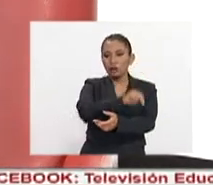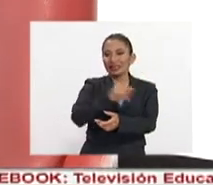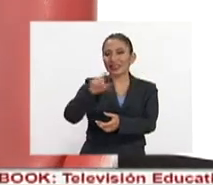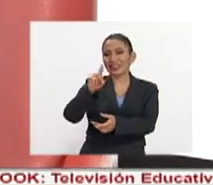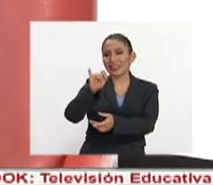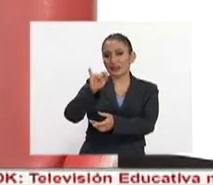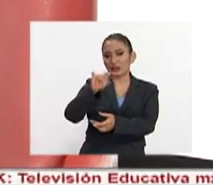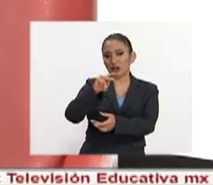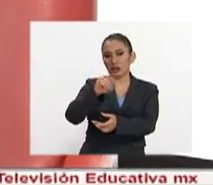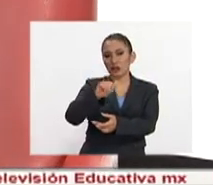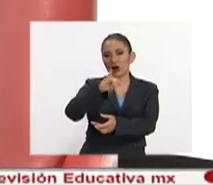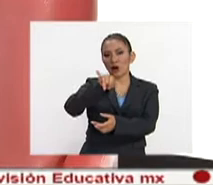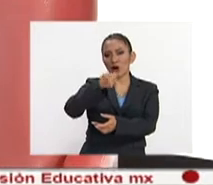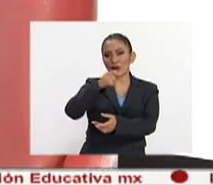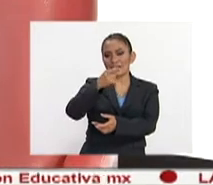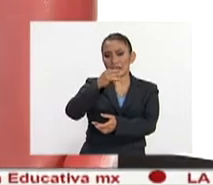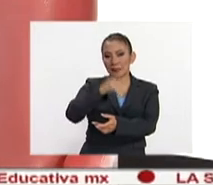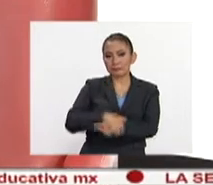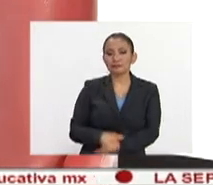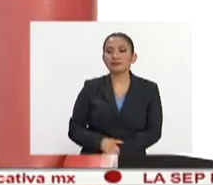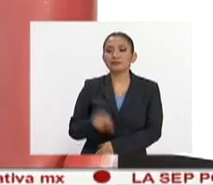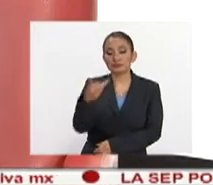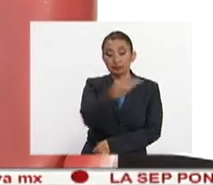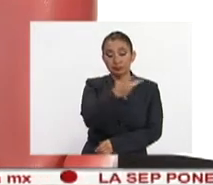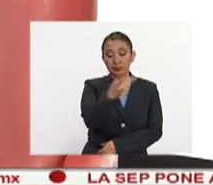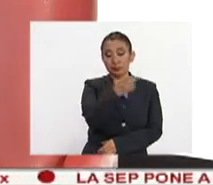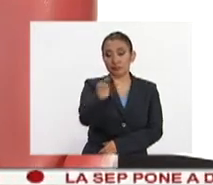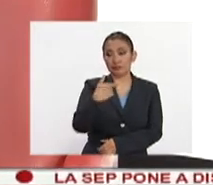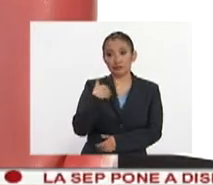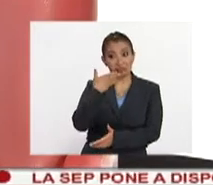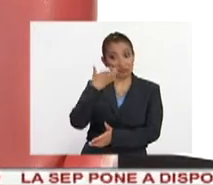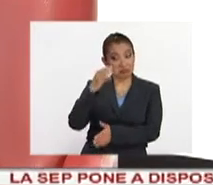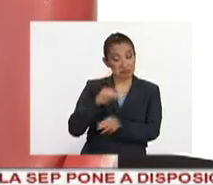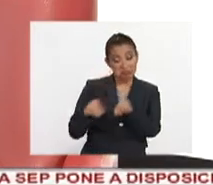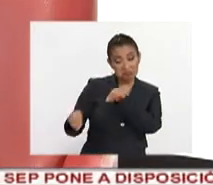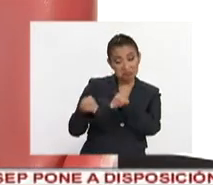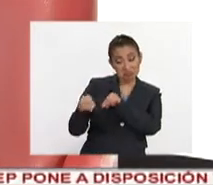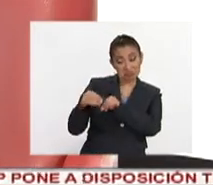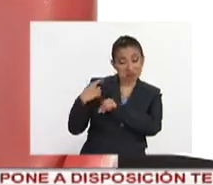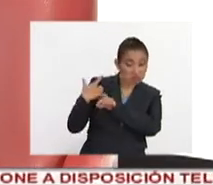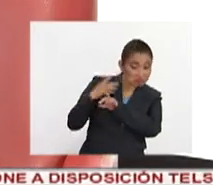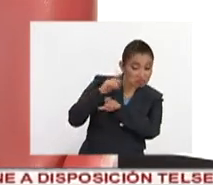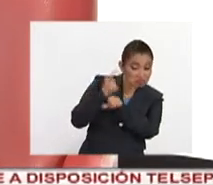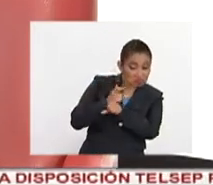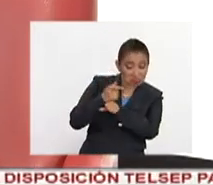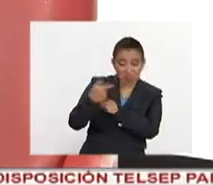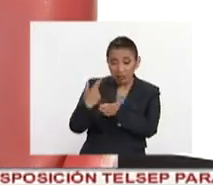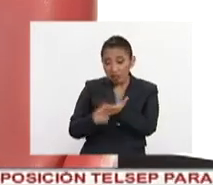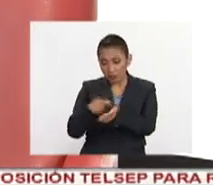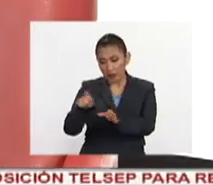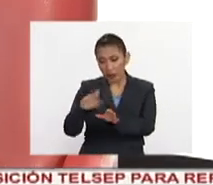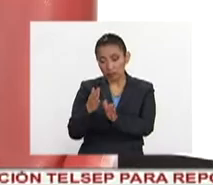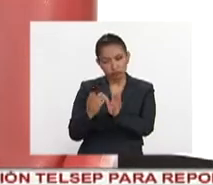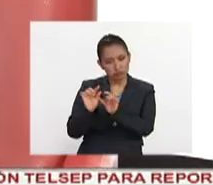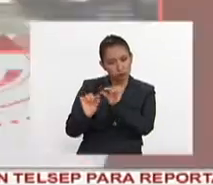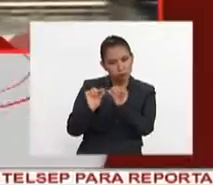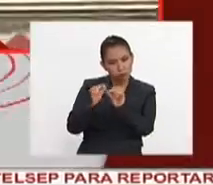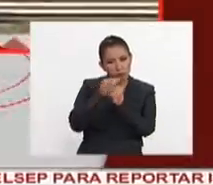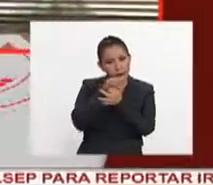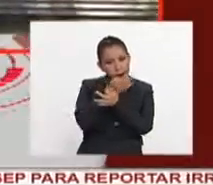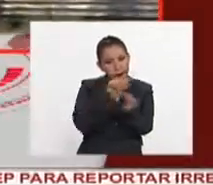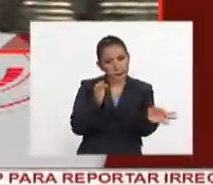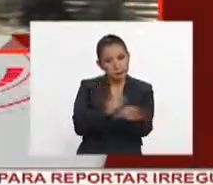David Perdue de Georgia, que realmente no ha tenido mucho movimiento legislativo, pero que está destacando en medios